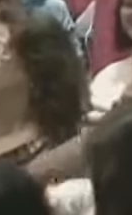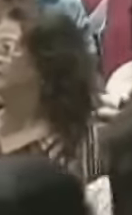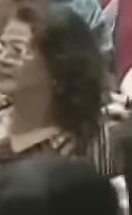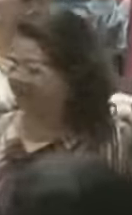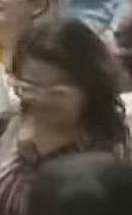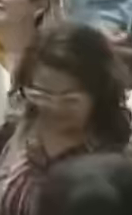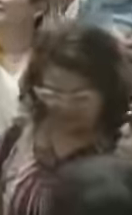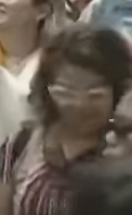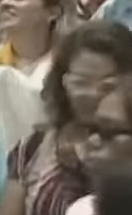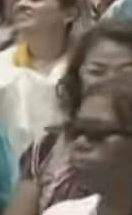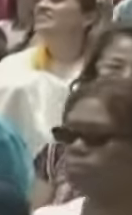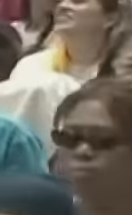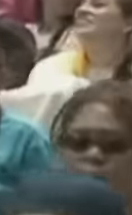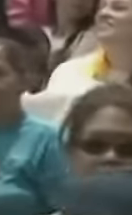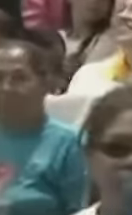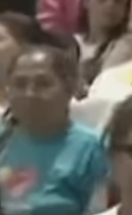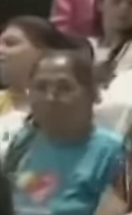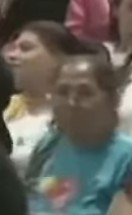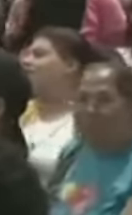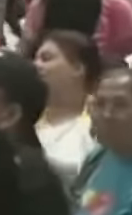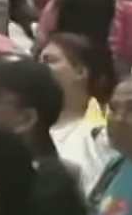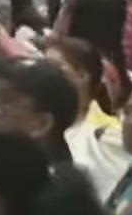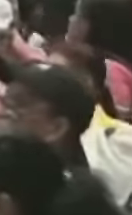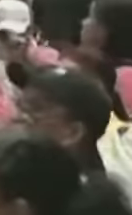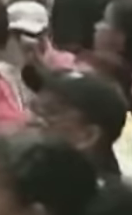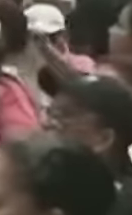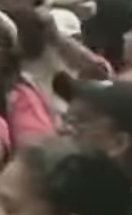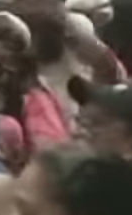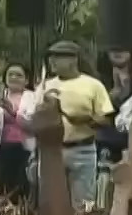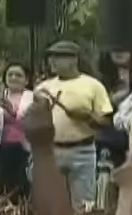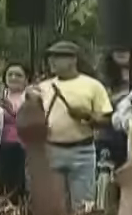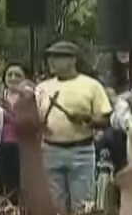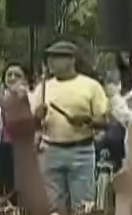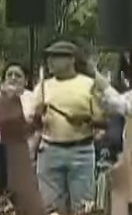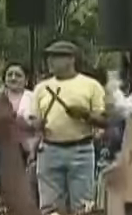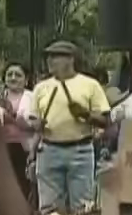el metro. ¡Júntate en los pies! ¡Que viva Venezuela!